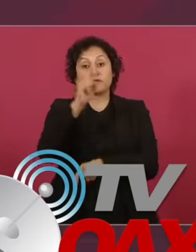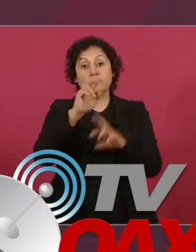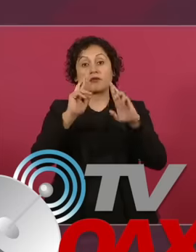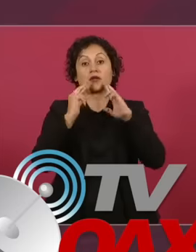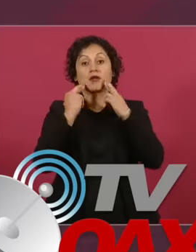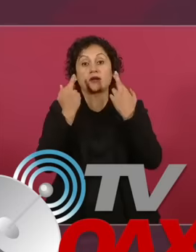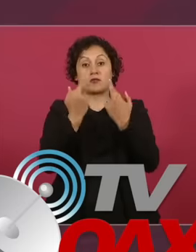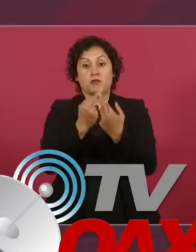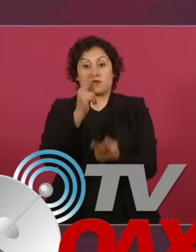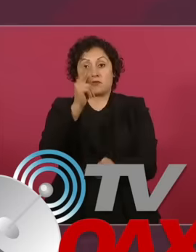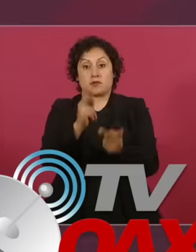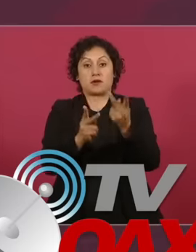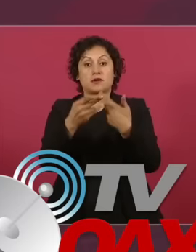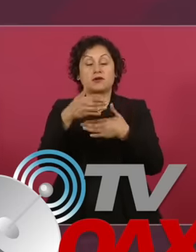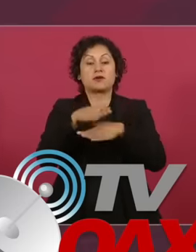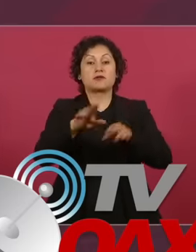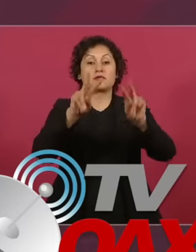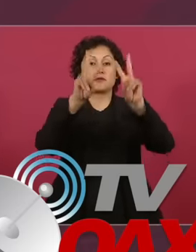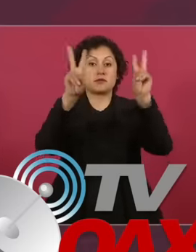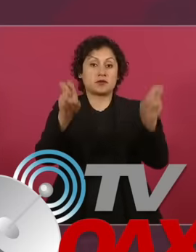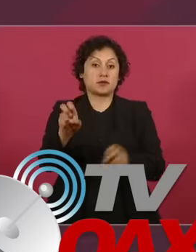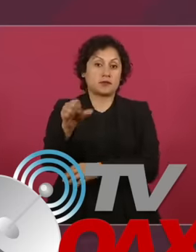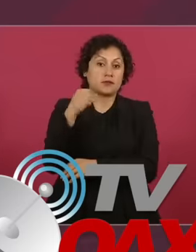Y ellos van a